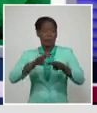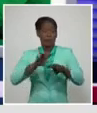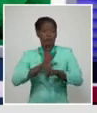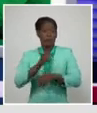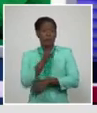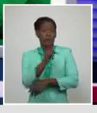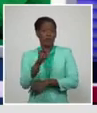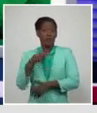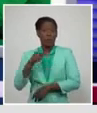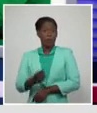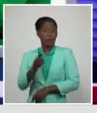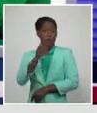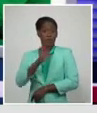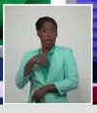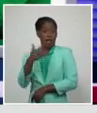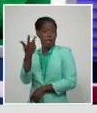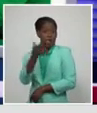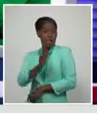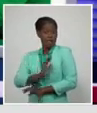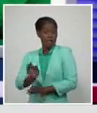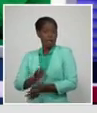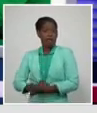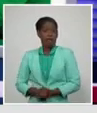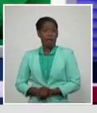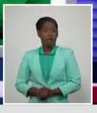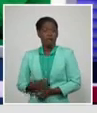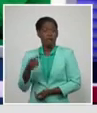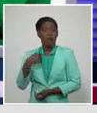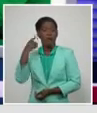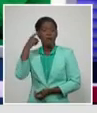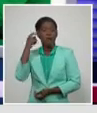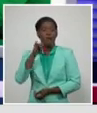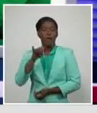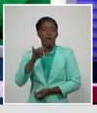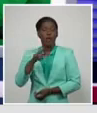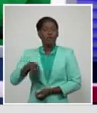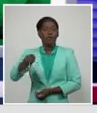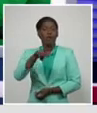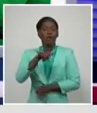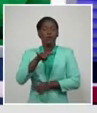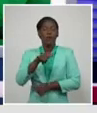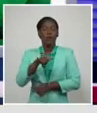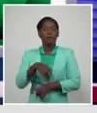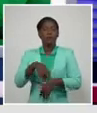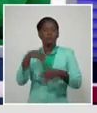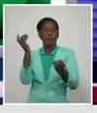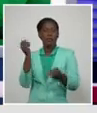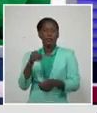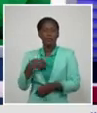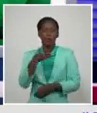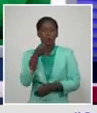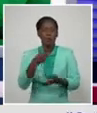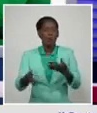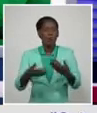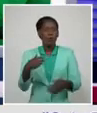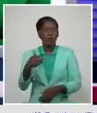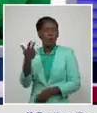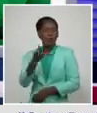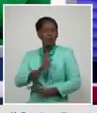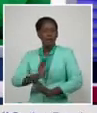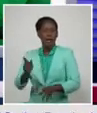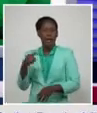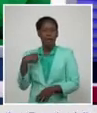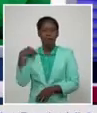realmente lo que no quisiera nunca es que nadie desmonte nada, porque ya se ha puesto una dosis, porque